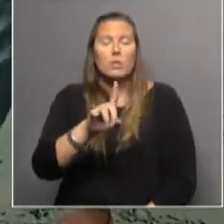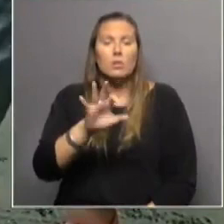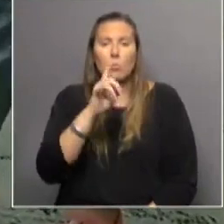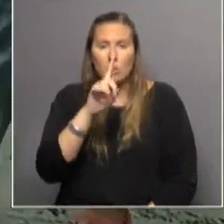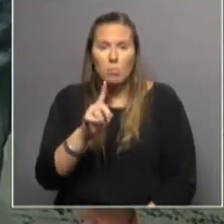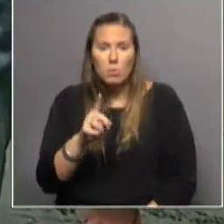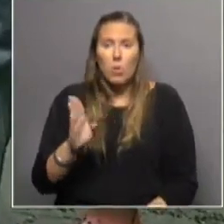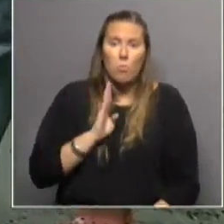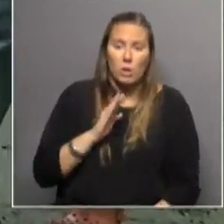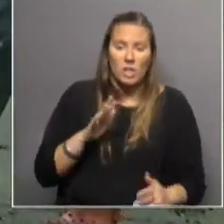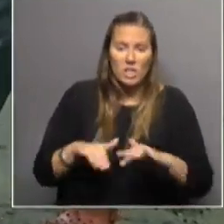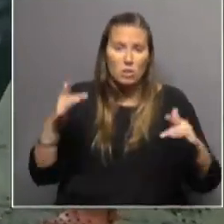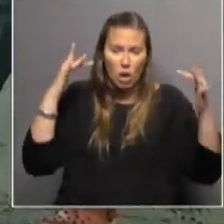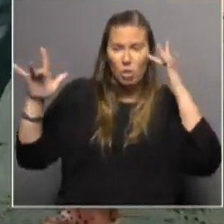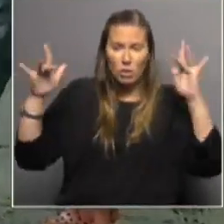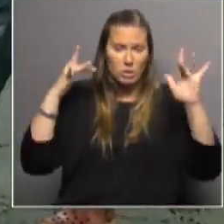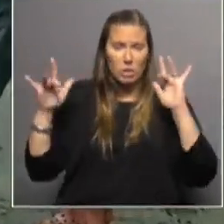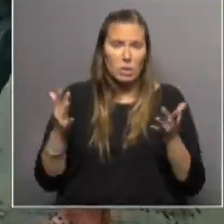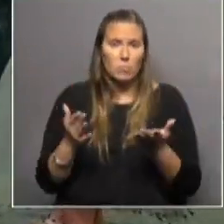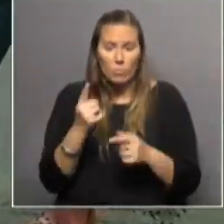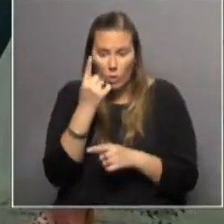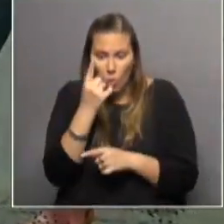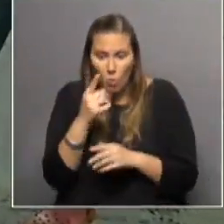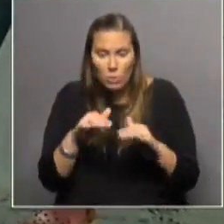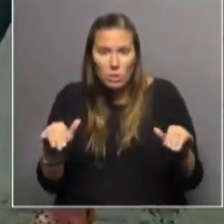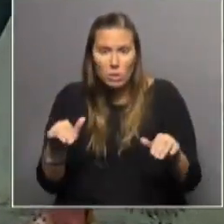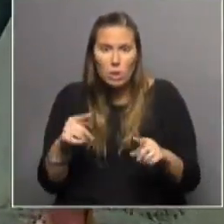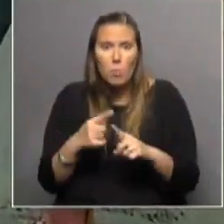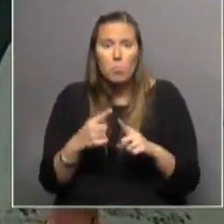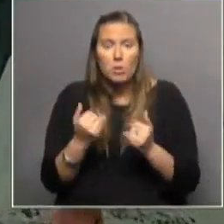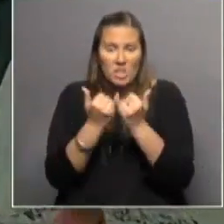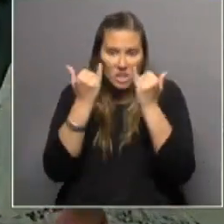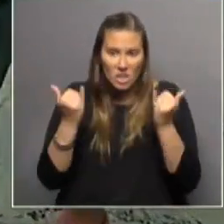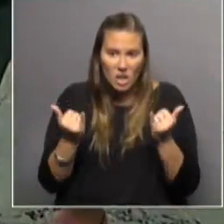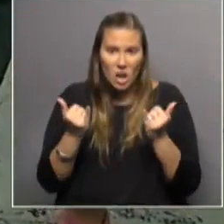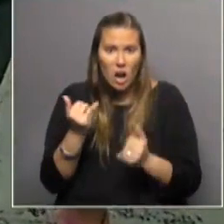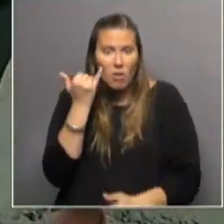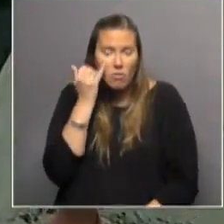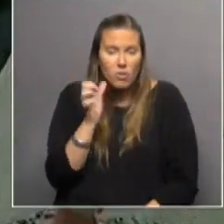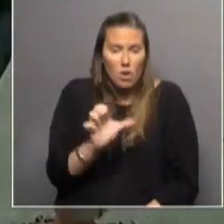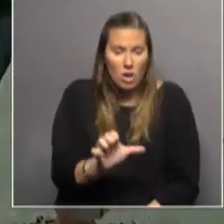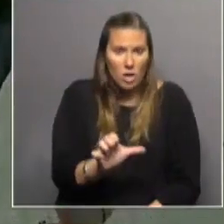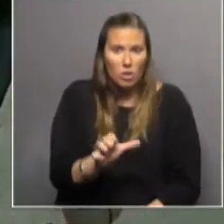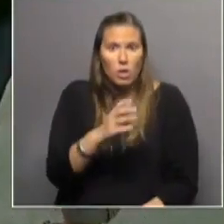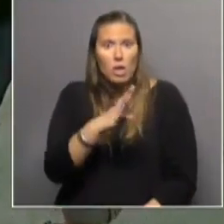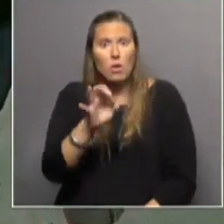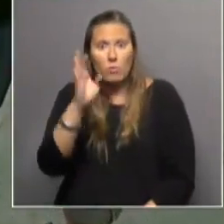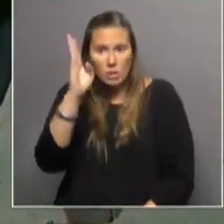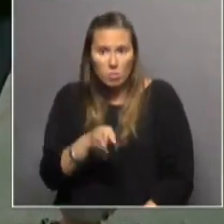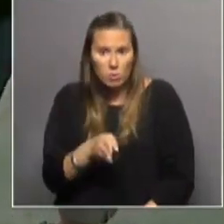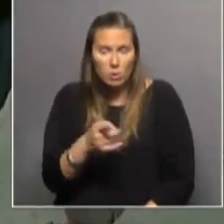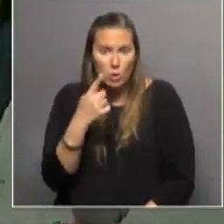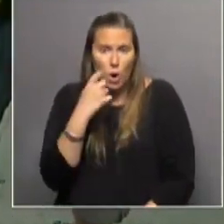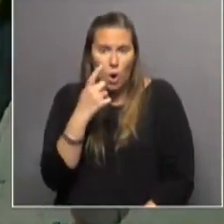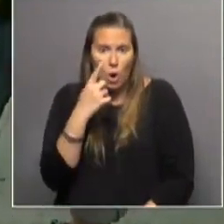niñas, niños y adolescentes. Un niño por día, un niño, una niña por día es violado y el 90% de los